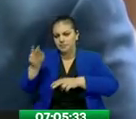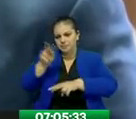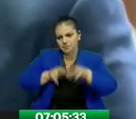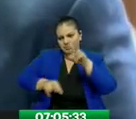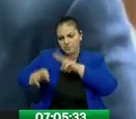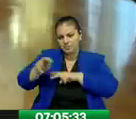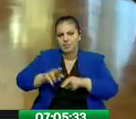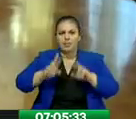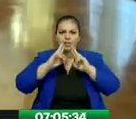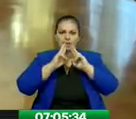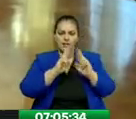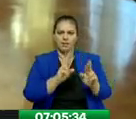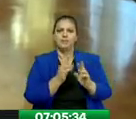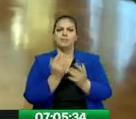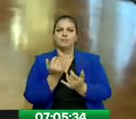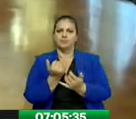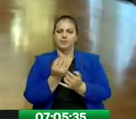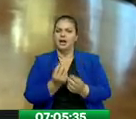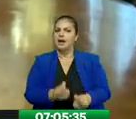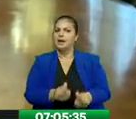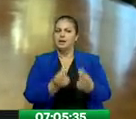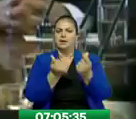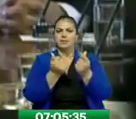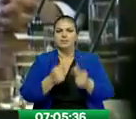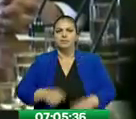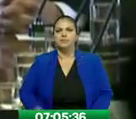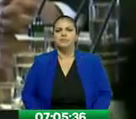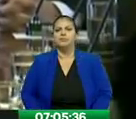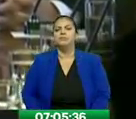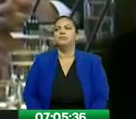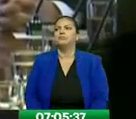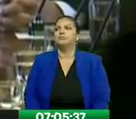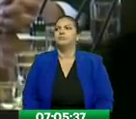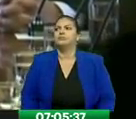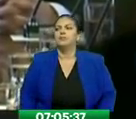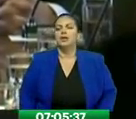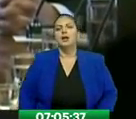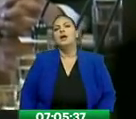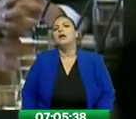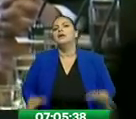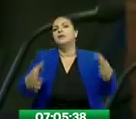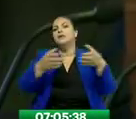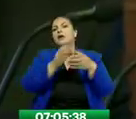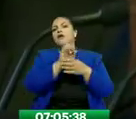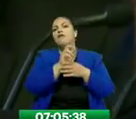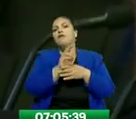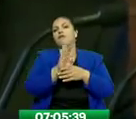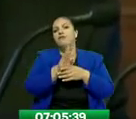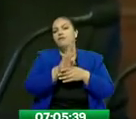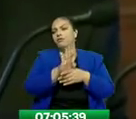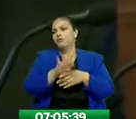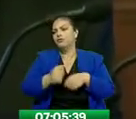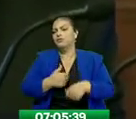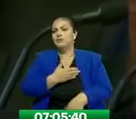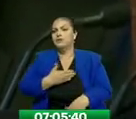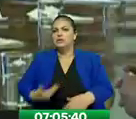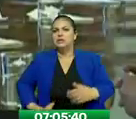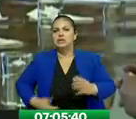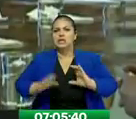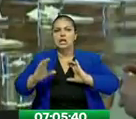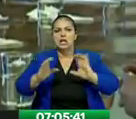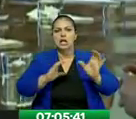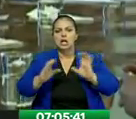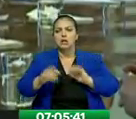que es lo que el país requiere. A pesar de las discrepancias existentes entre el Frente Unitario de Trabajadores y el Ejecutivo, el presidente Moreno se mostró a gusto